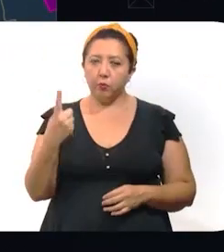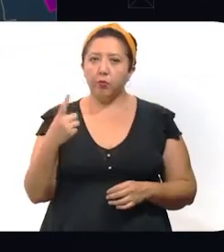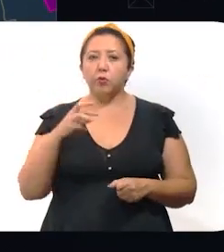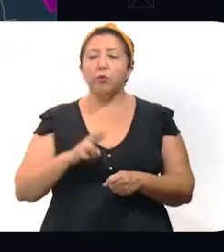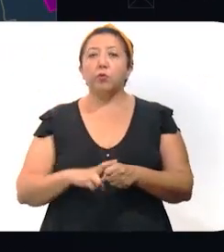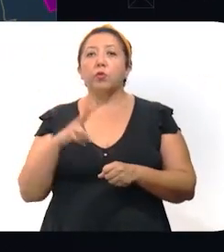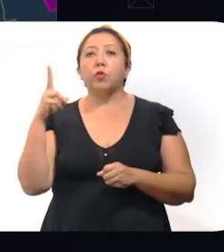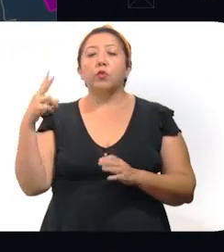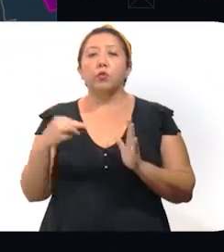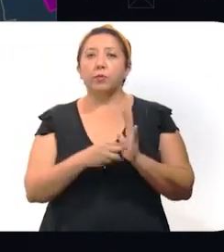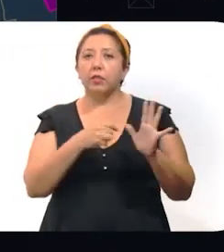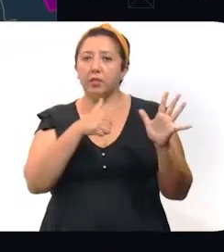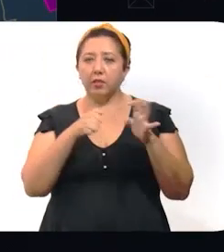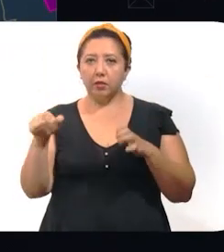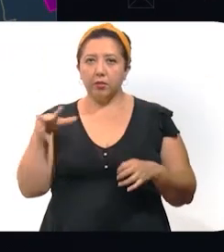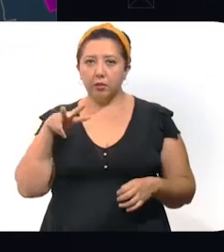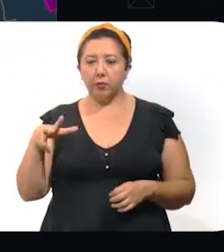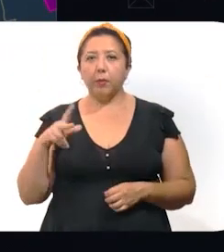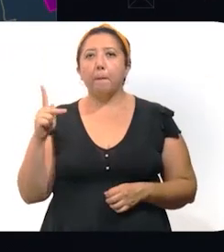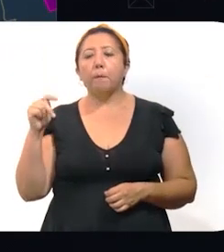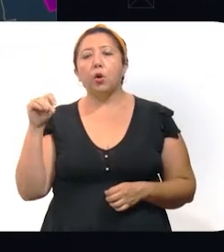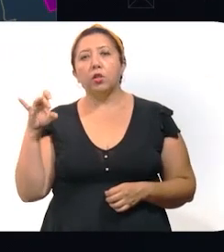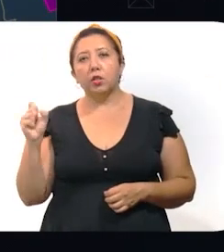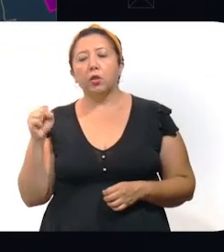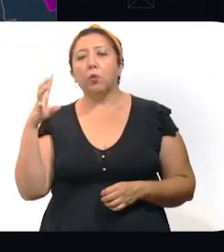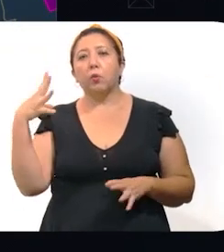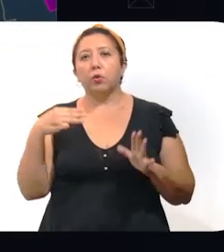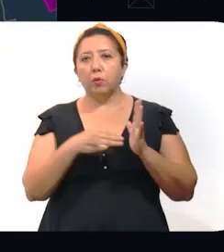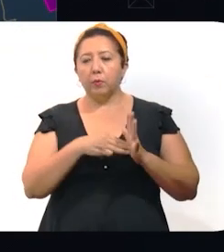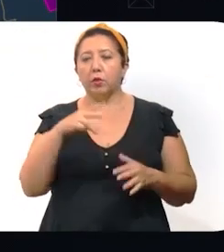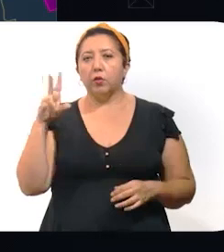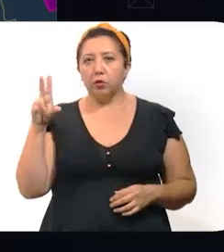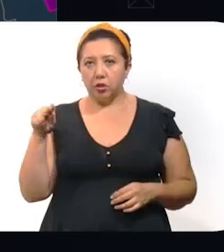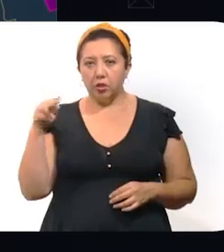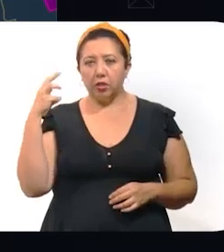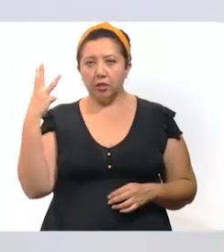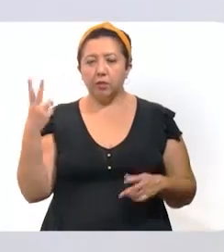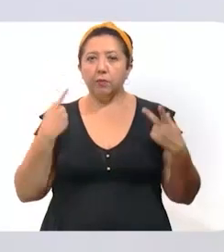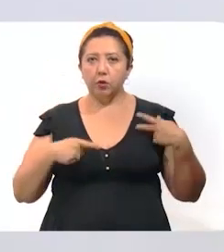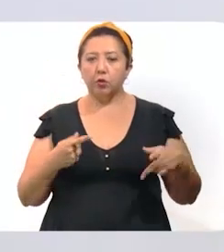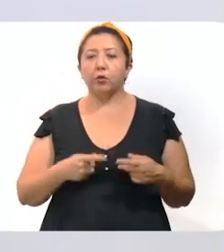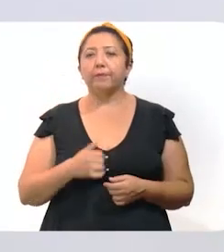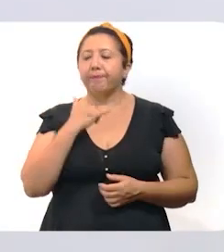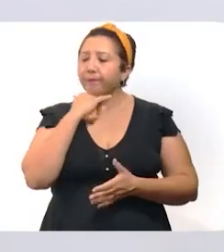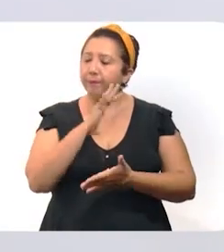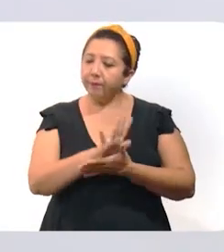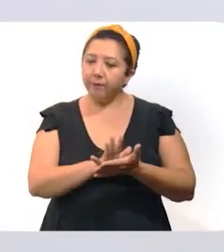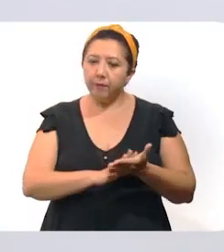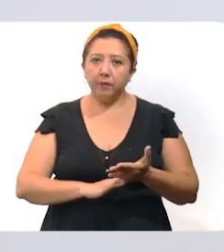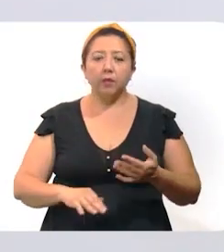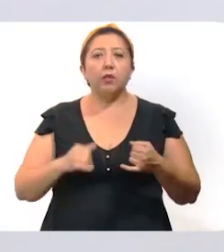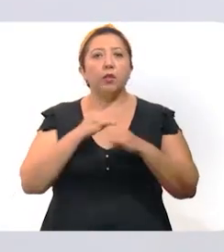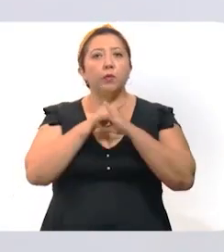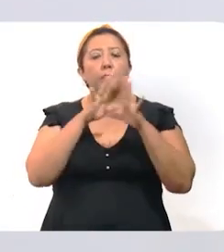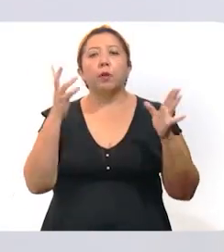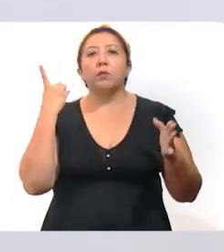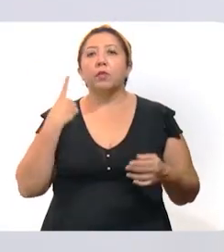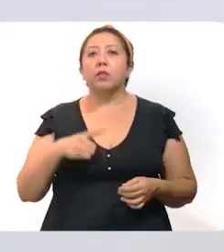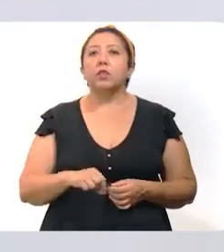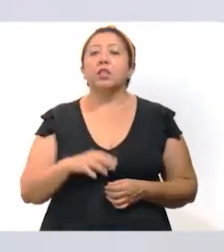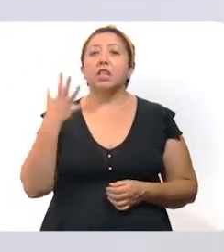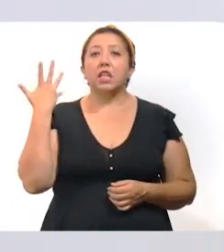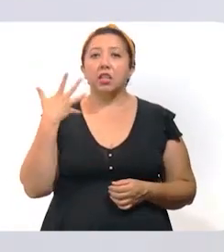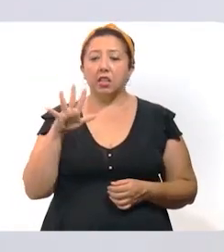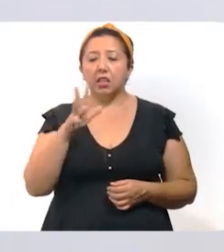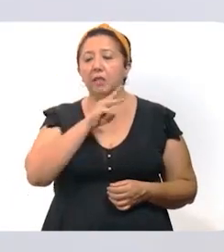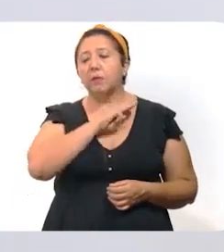sur 2.618, en la zona poniente 4.083 personas. Lamentablemente en este parte médico informamos de